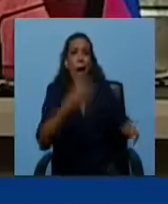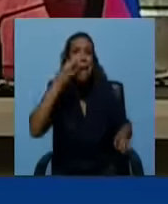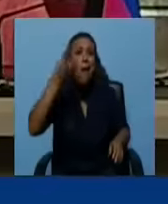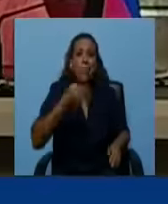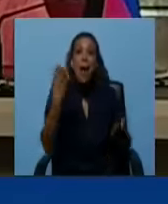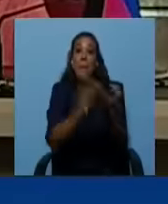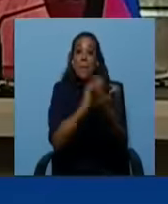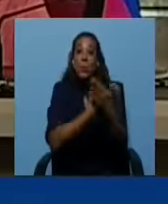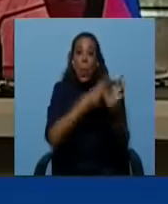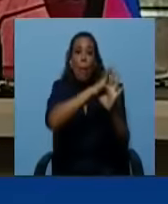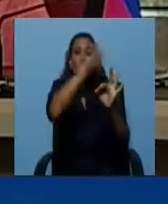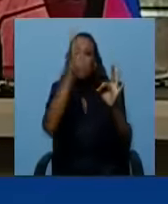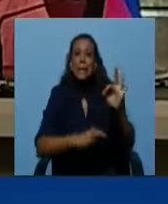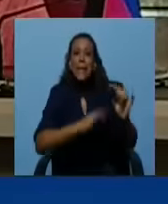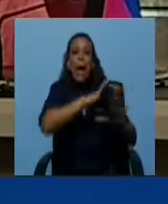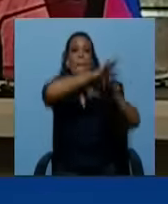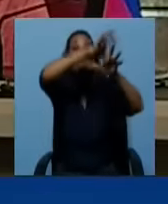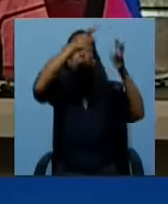financiero mundial.